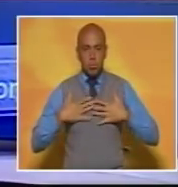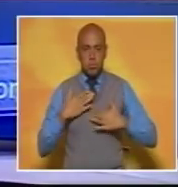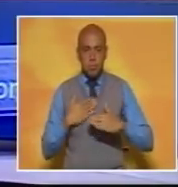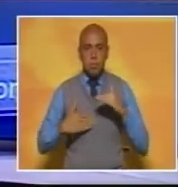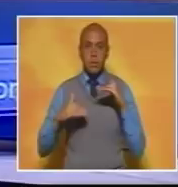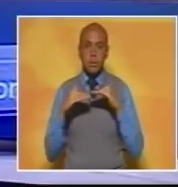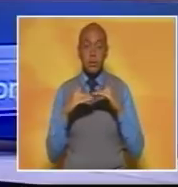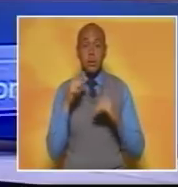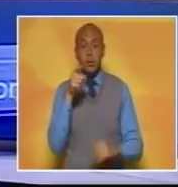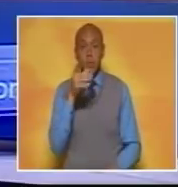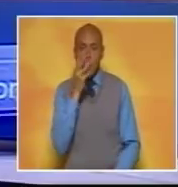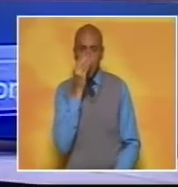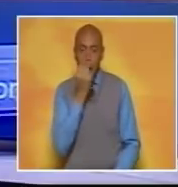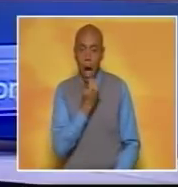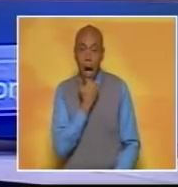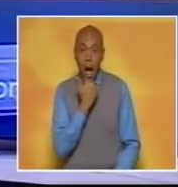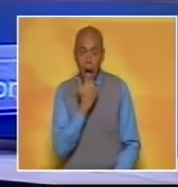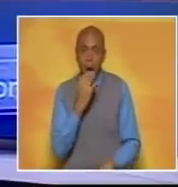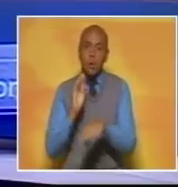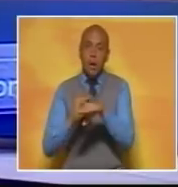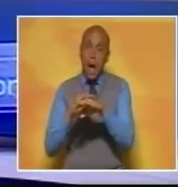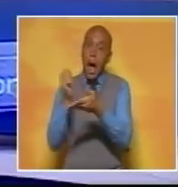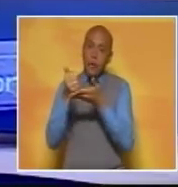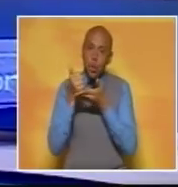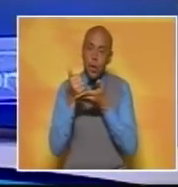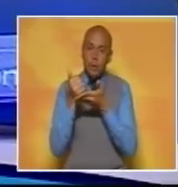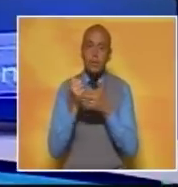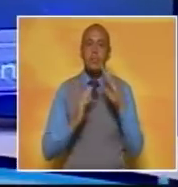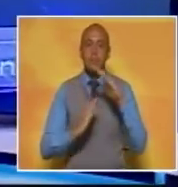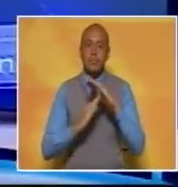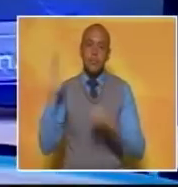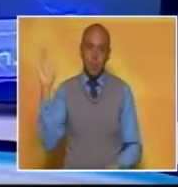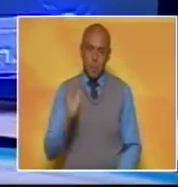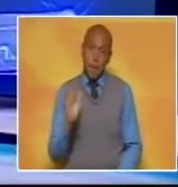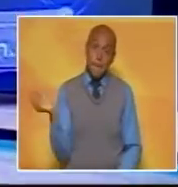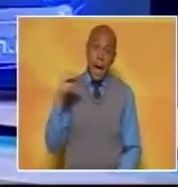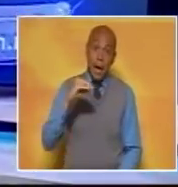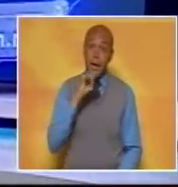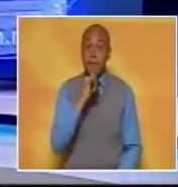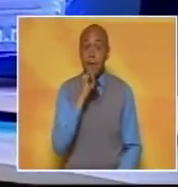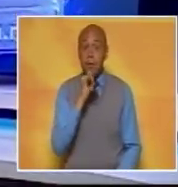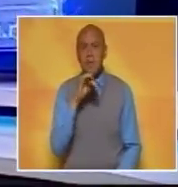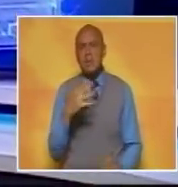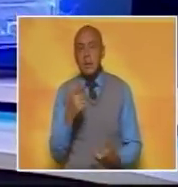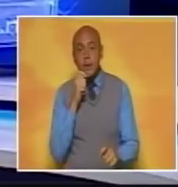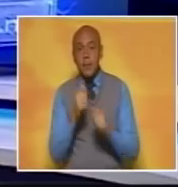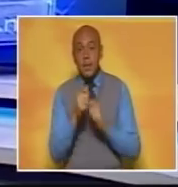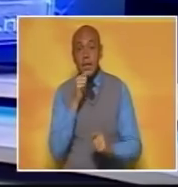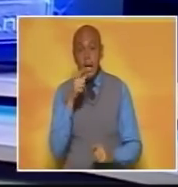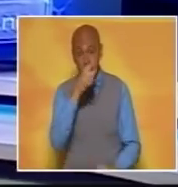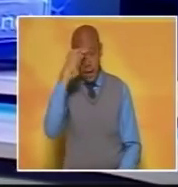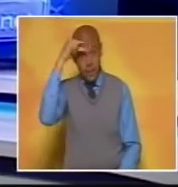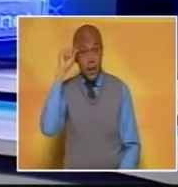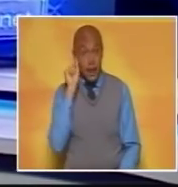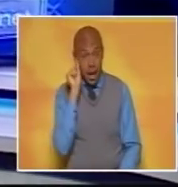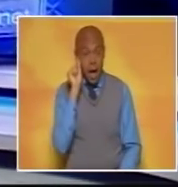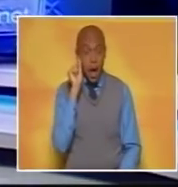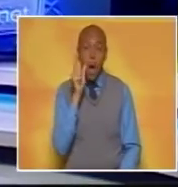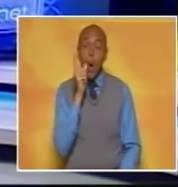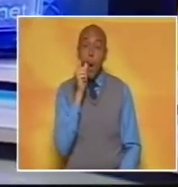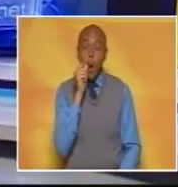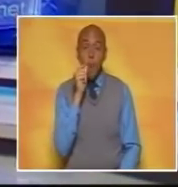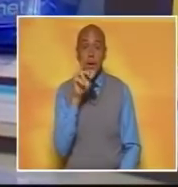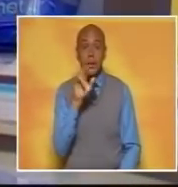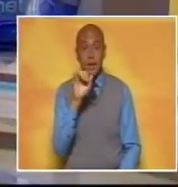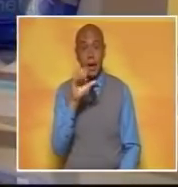cuando no estén bien, pidan ayuda. Al regreso venimos con más. Así es, porque en Entrevista Venevisión, Endrina estará conversando con Ricardo Sanguino,